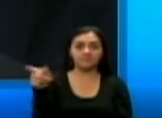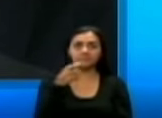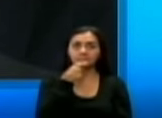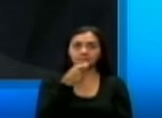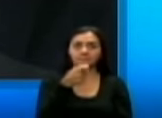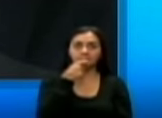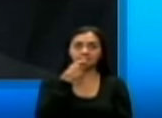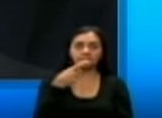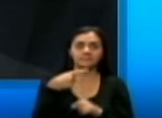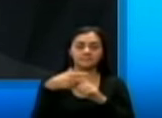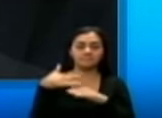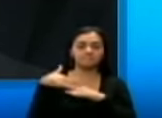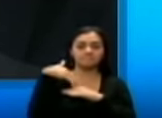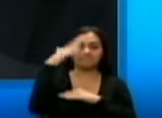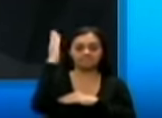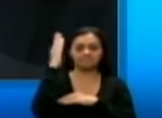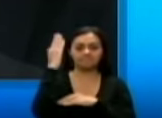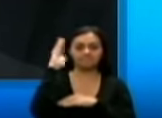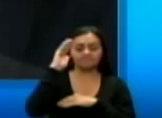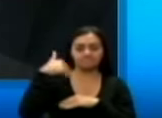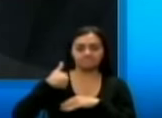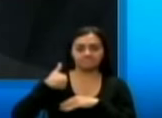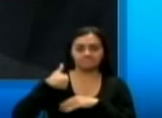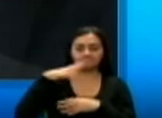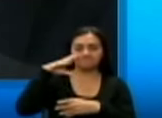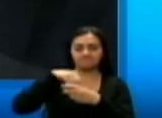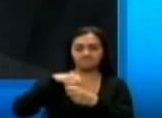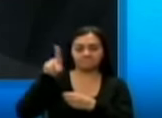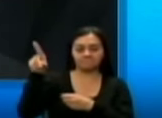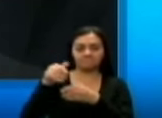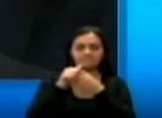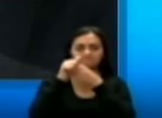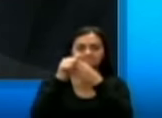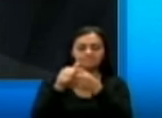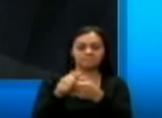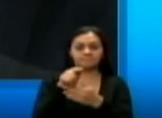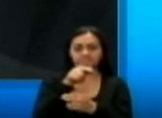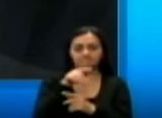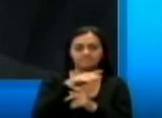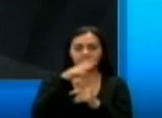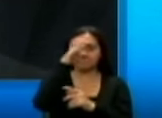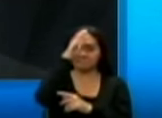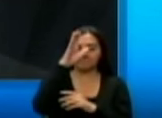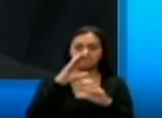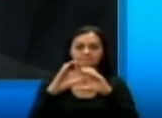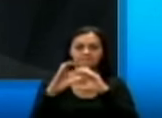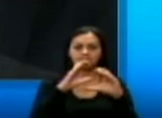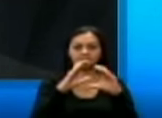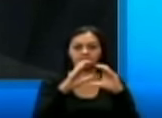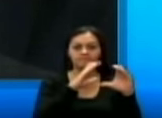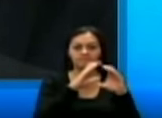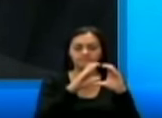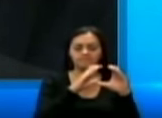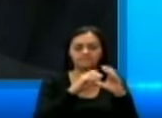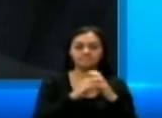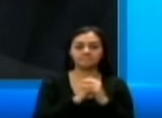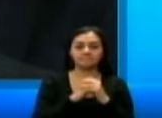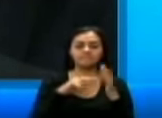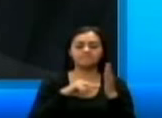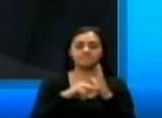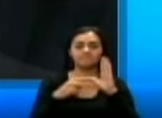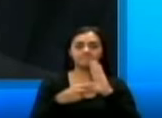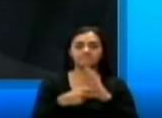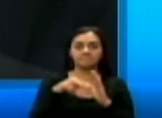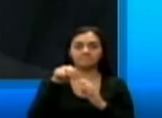gran trayectoria en Argentina y también, sin duda alguna, dirige este concepto de comunicación nodal, que significa